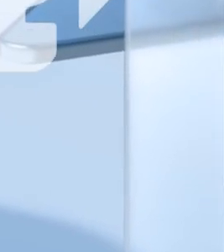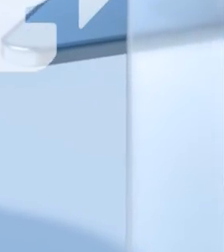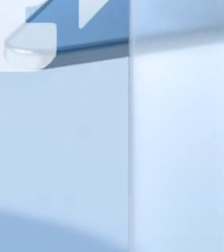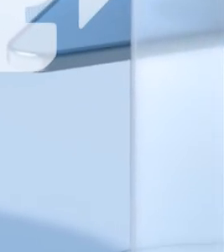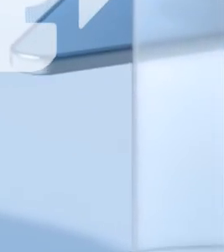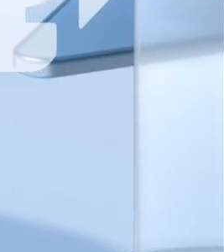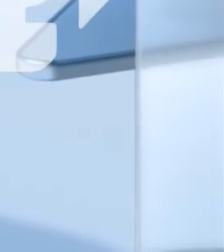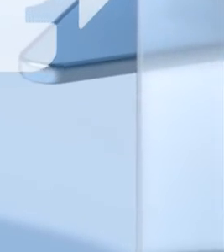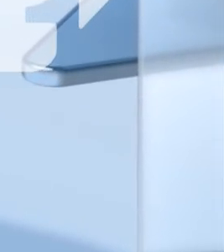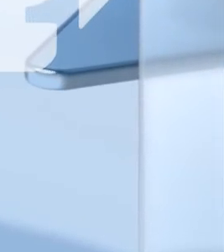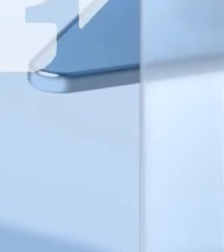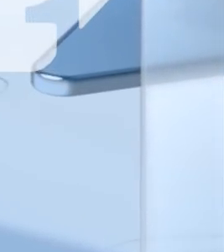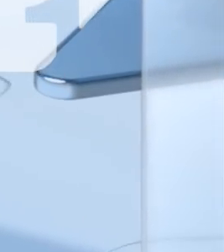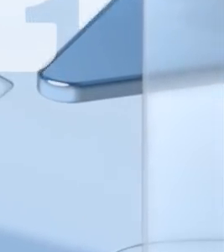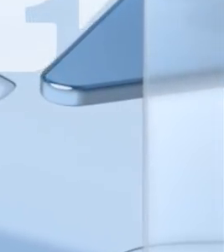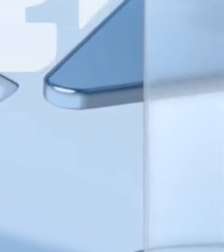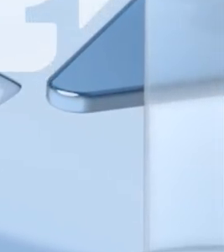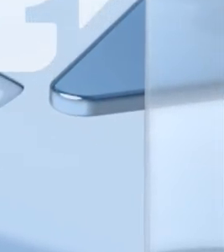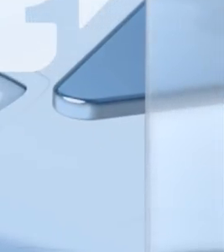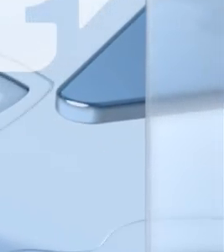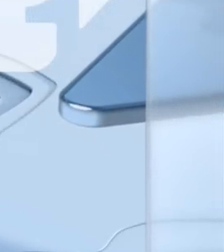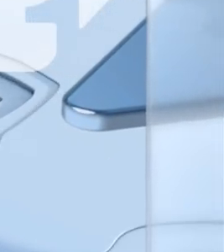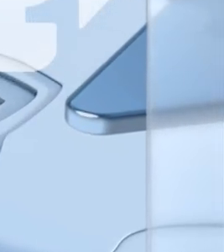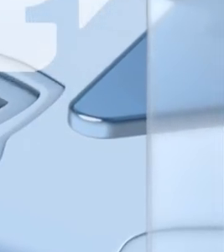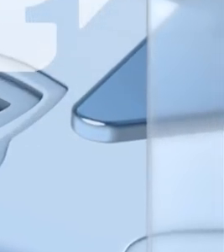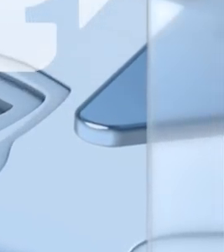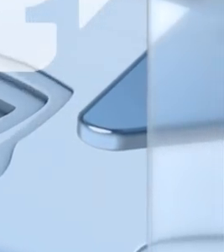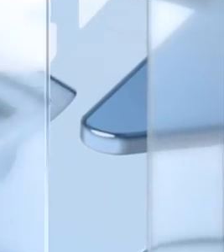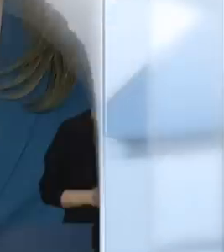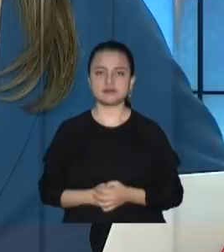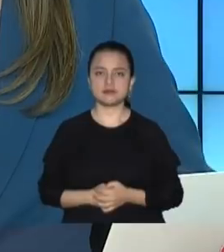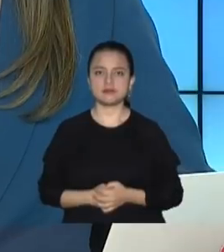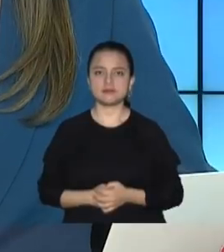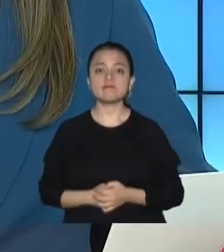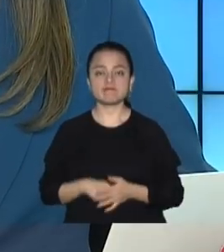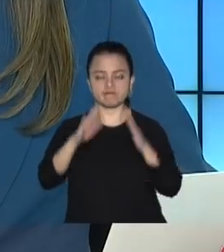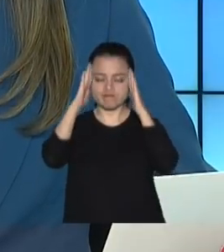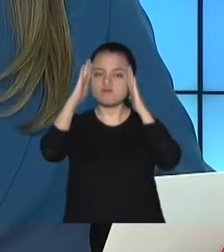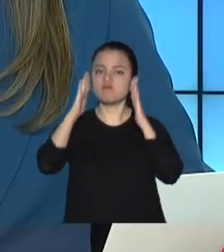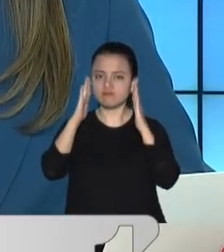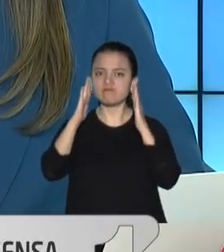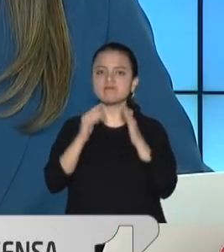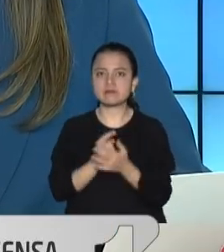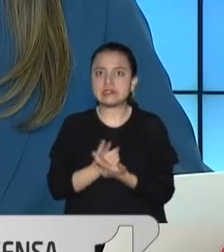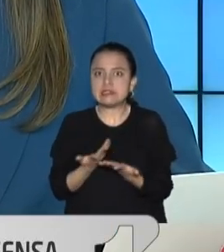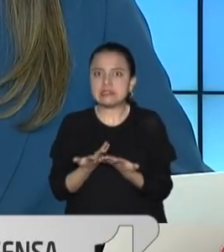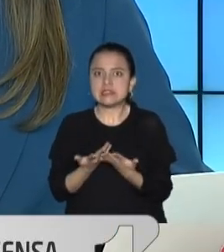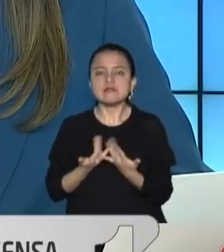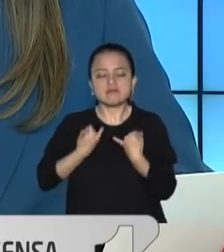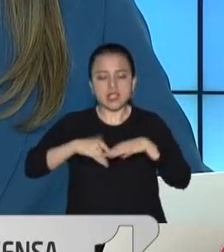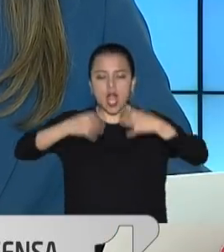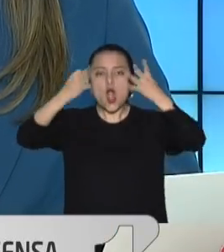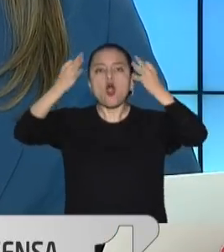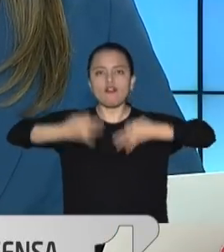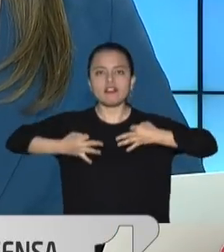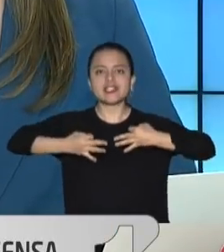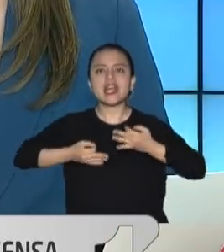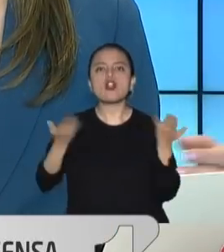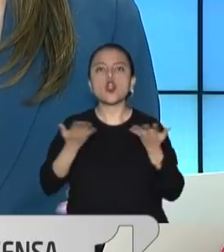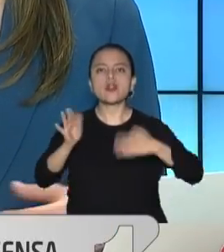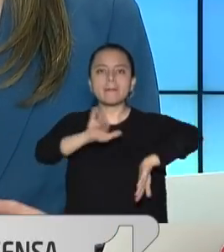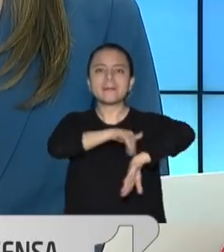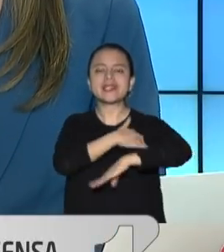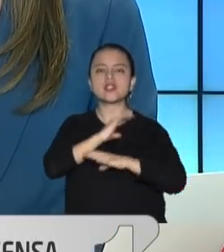Última hora, Noticentro 1 CMI. Mucha atención porque la cuenta oficial del Ministerio de